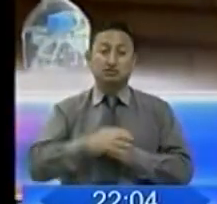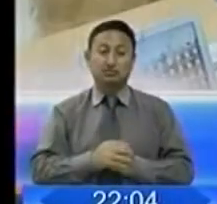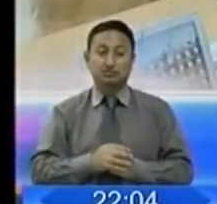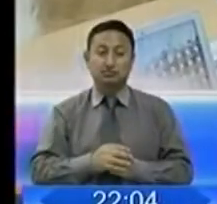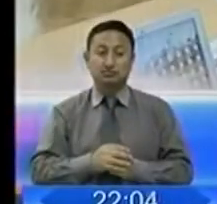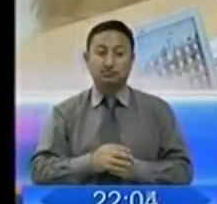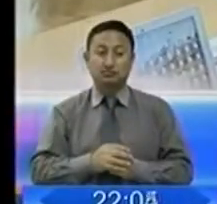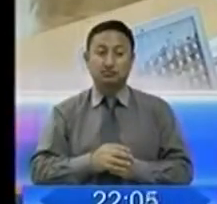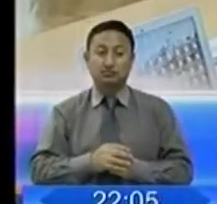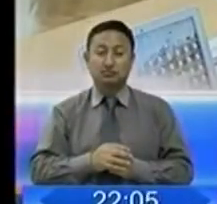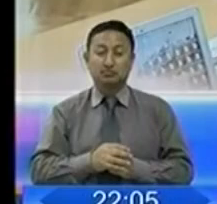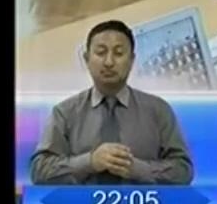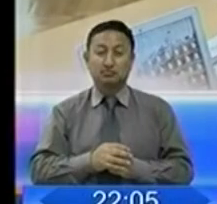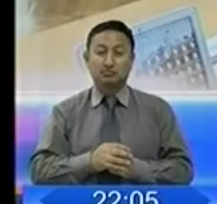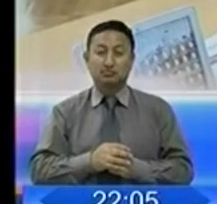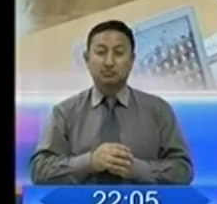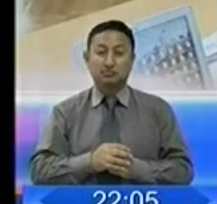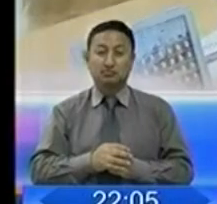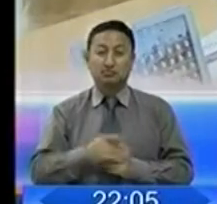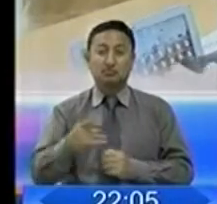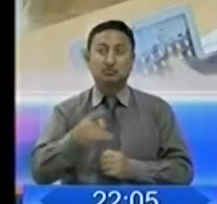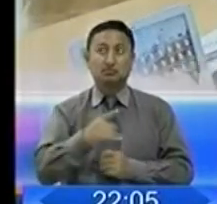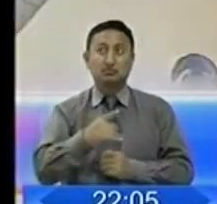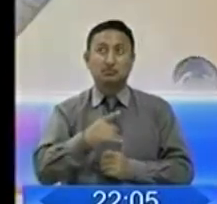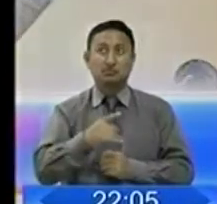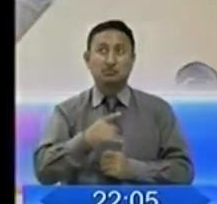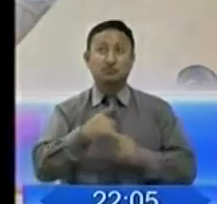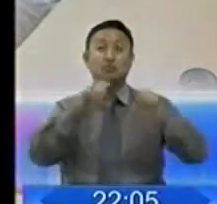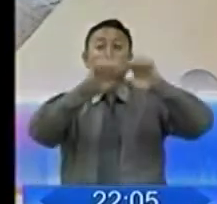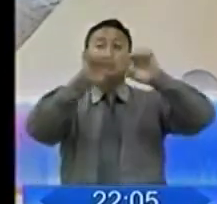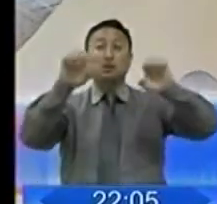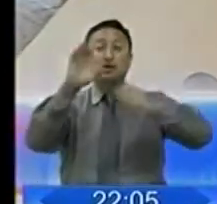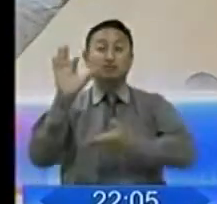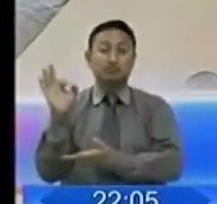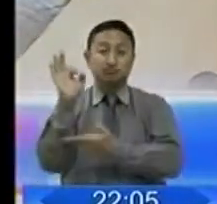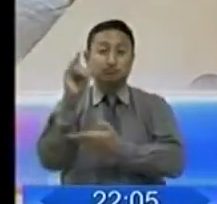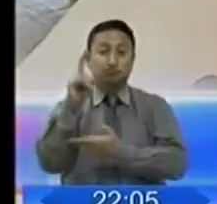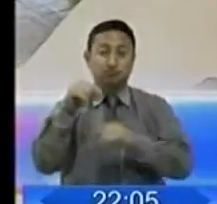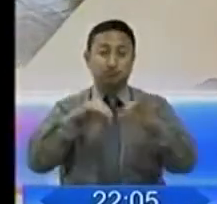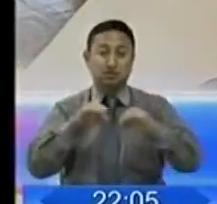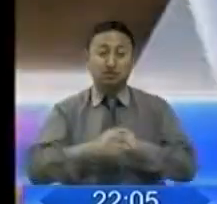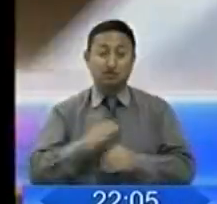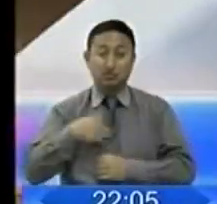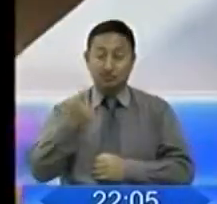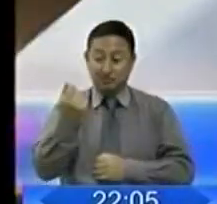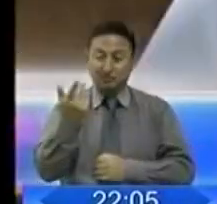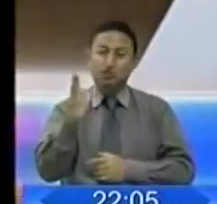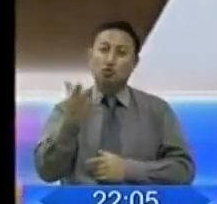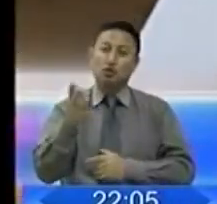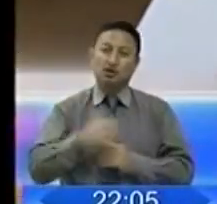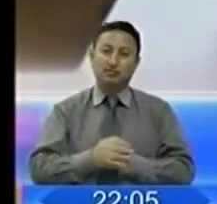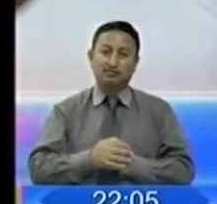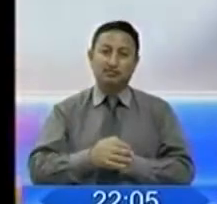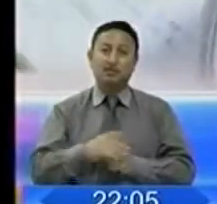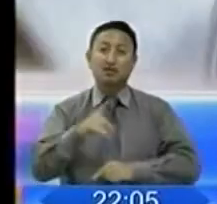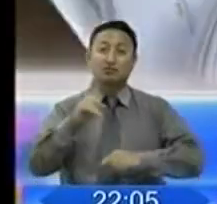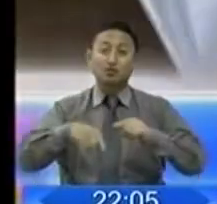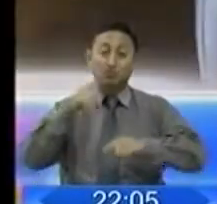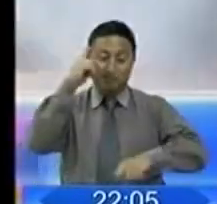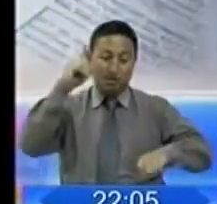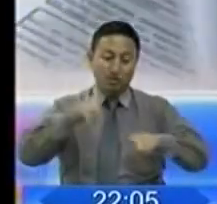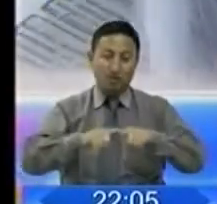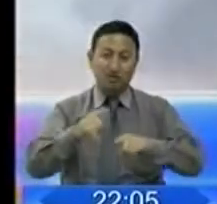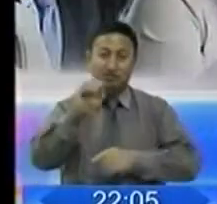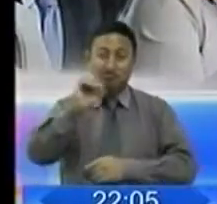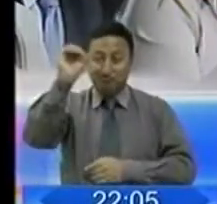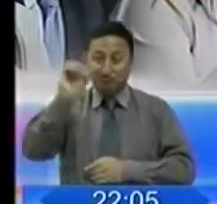aparentemente representaba a la empresa CWE, indicándole que no tenía el dinero porque aún no estaban de acuerdo con el porcentaje, a